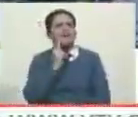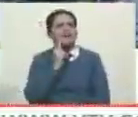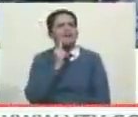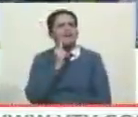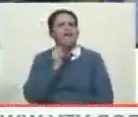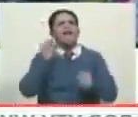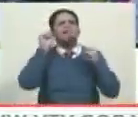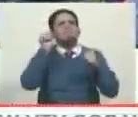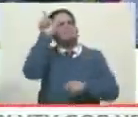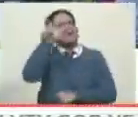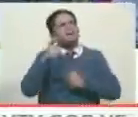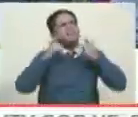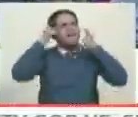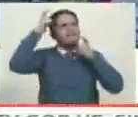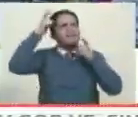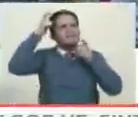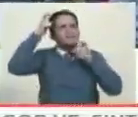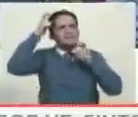quería saber